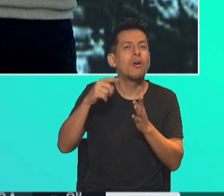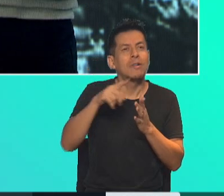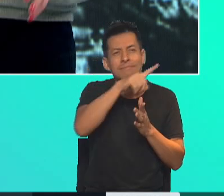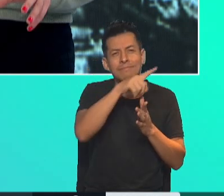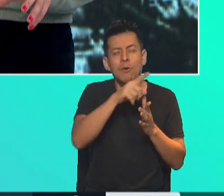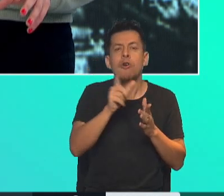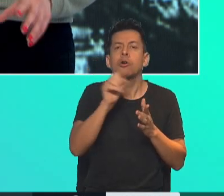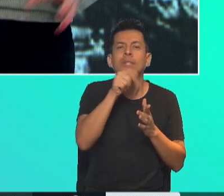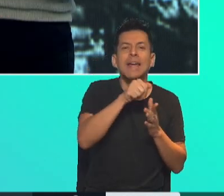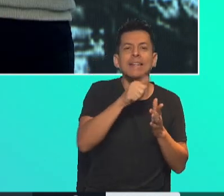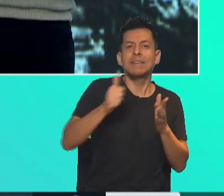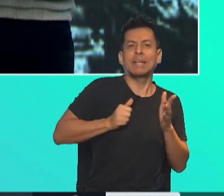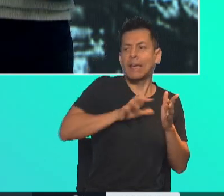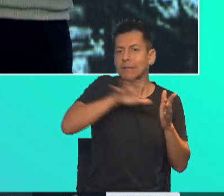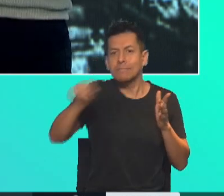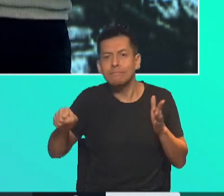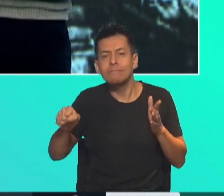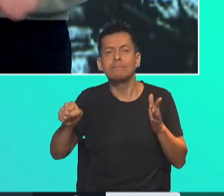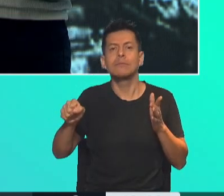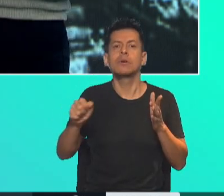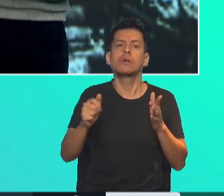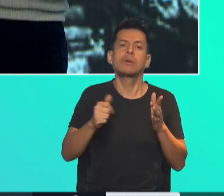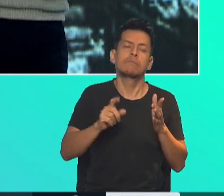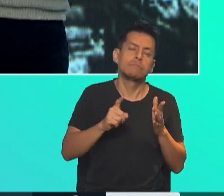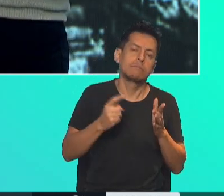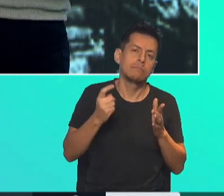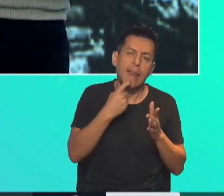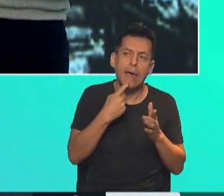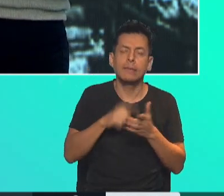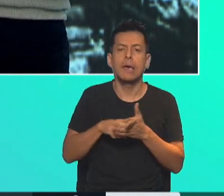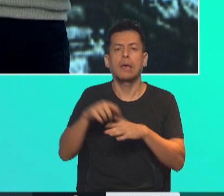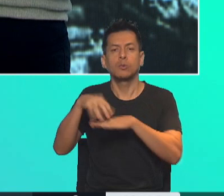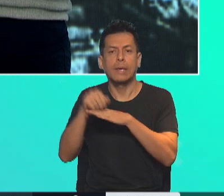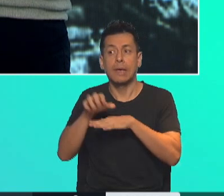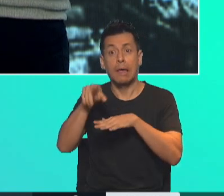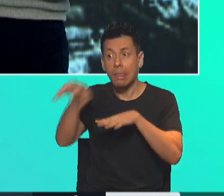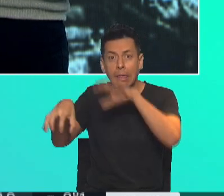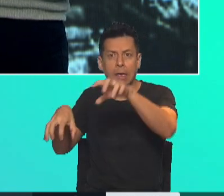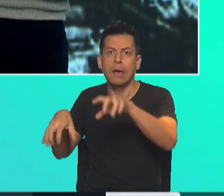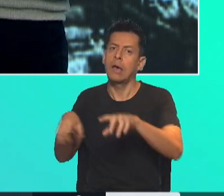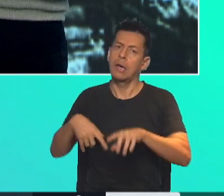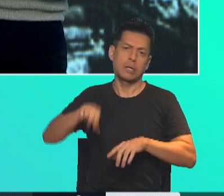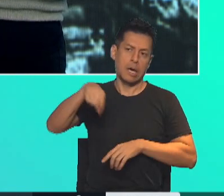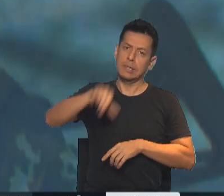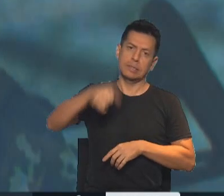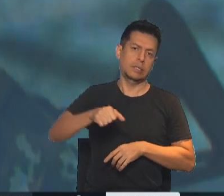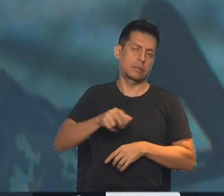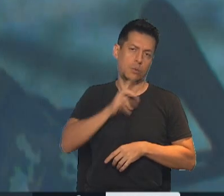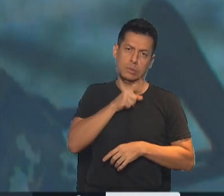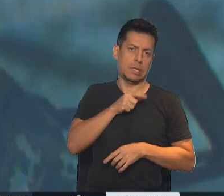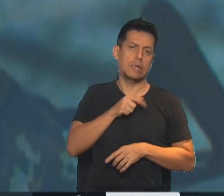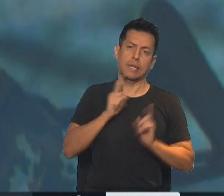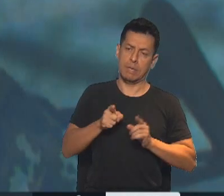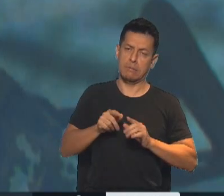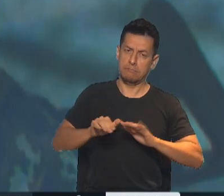contingentes militares de la otan y rusia obligada a responder ya trasladar también su equipo militar bien